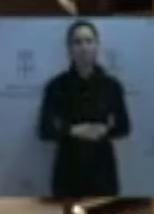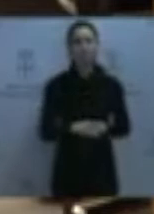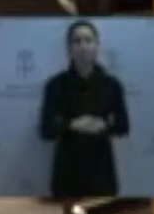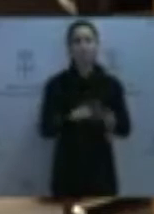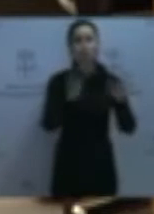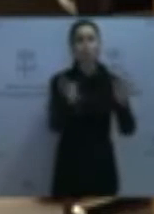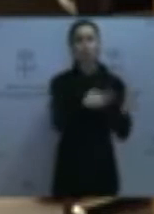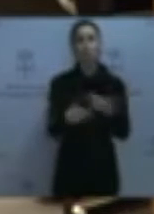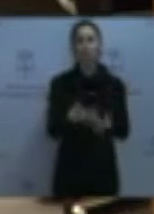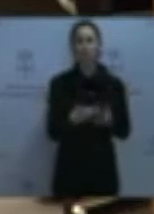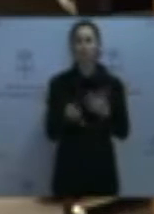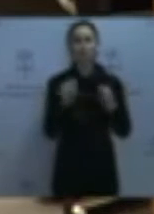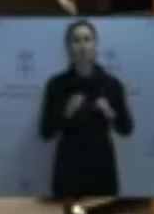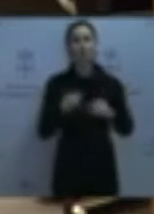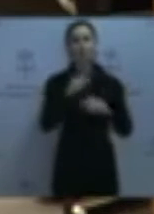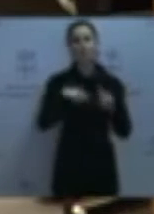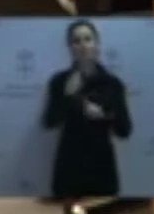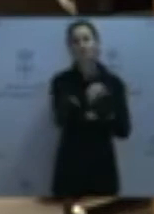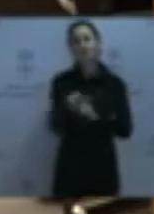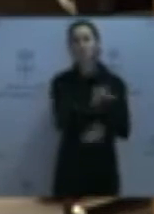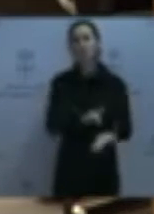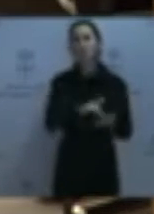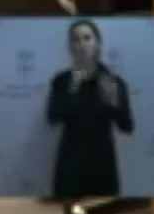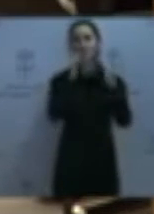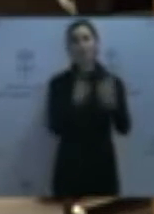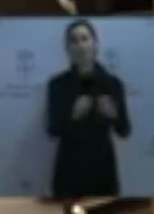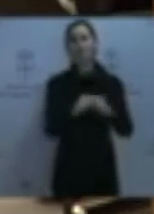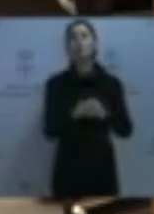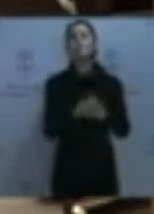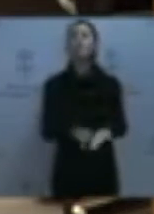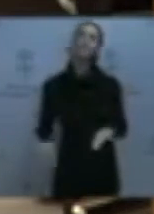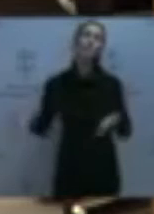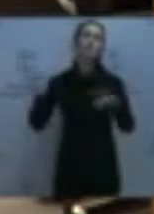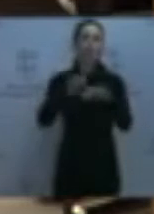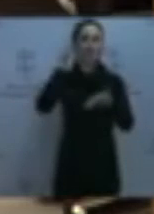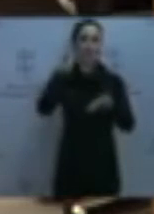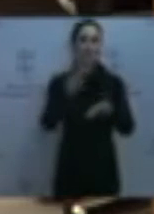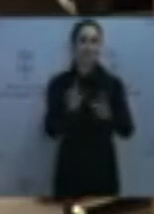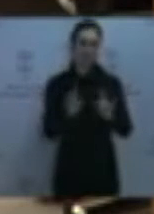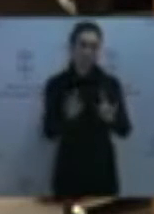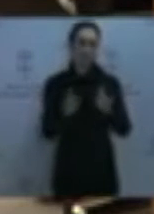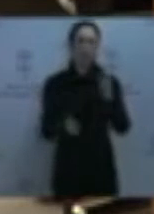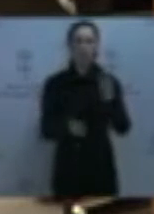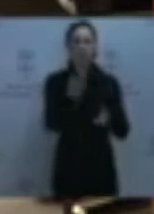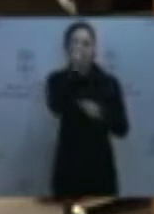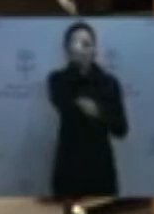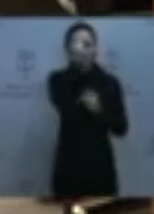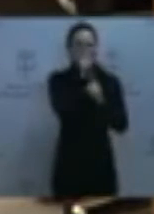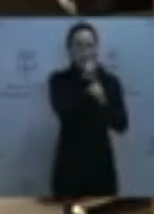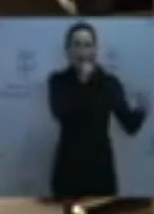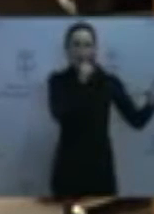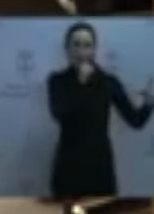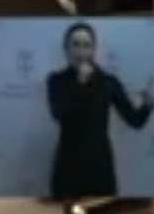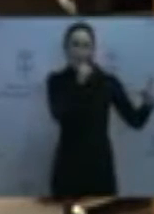de marzo, que celebraremos la semana que viene, es un día más quizás en el calendario, pero es un día que permite hacer balance de más de un año. En el